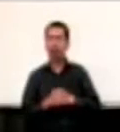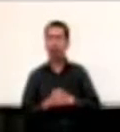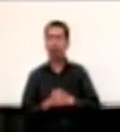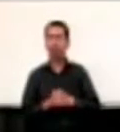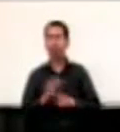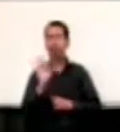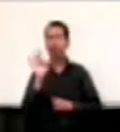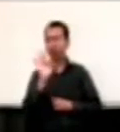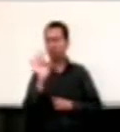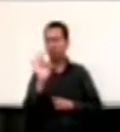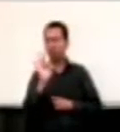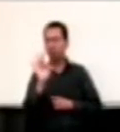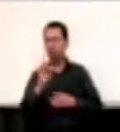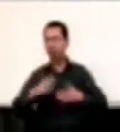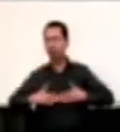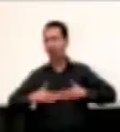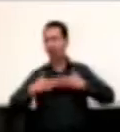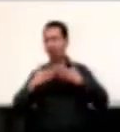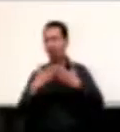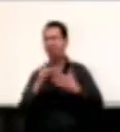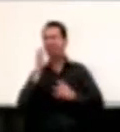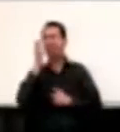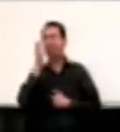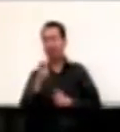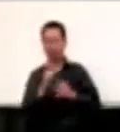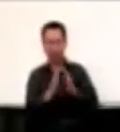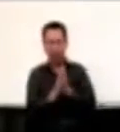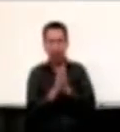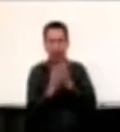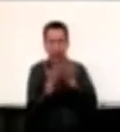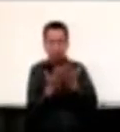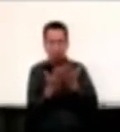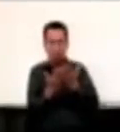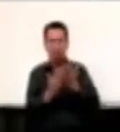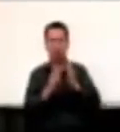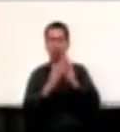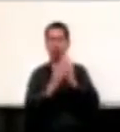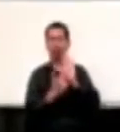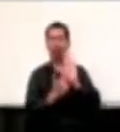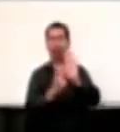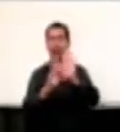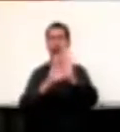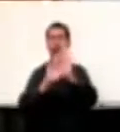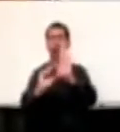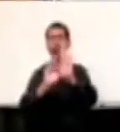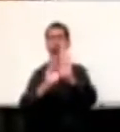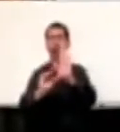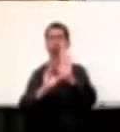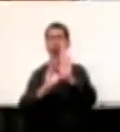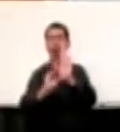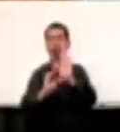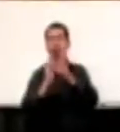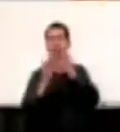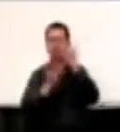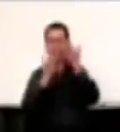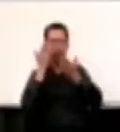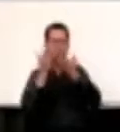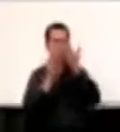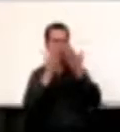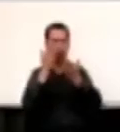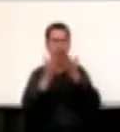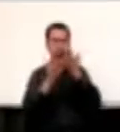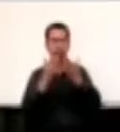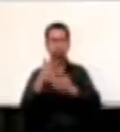quizás señalar exactamente que es un libro didáctico. Así lo hicimos, yo ahí aprendí mucho del